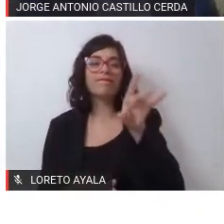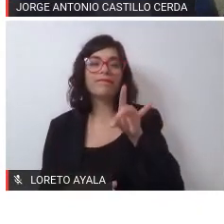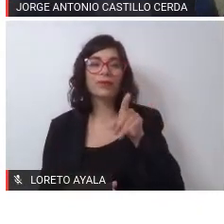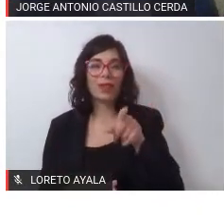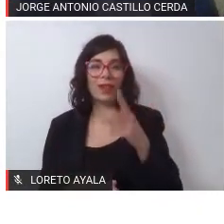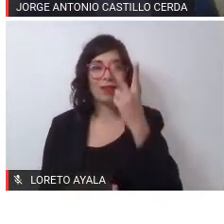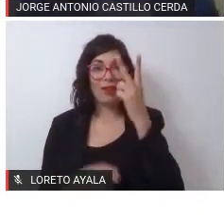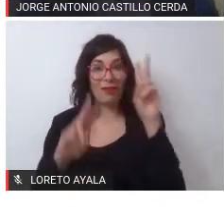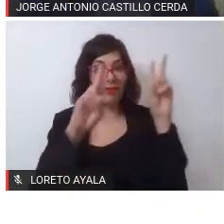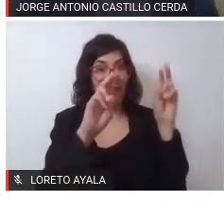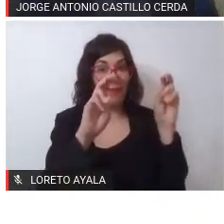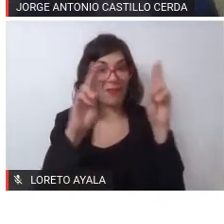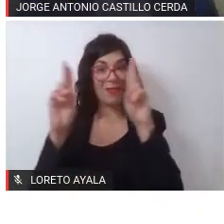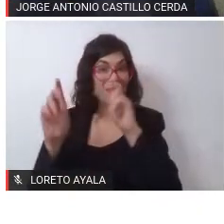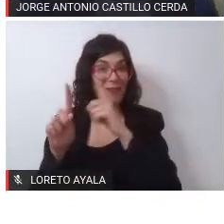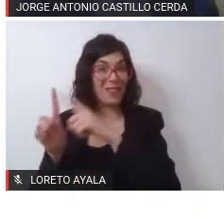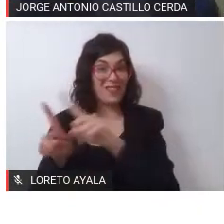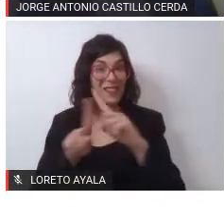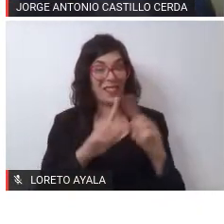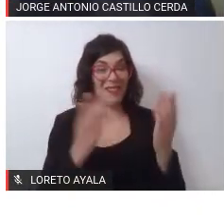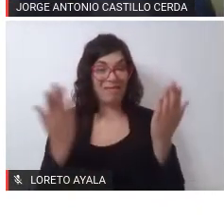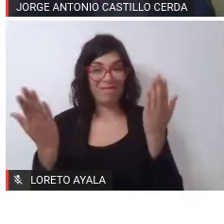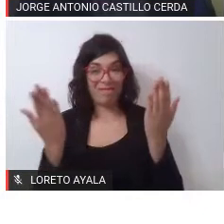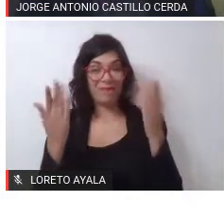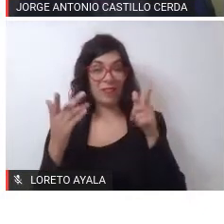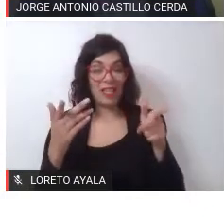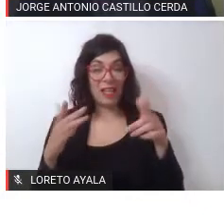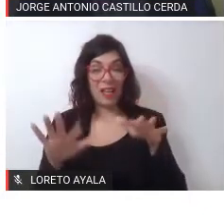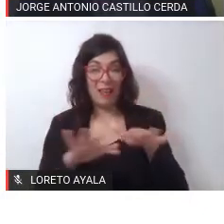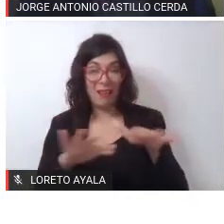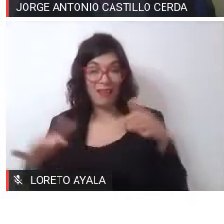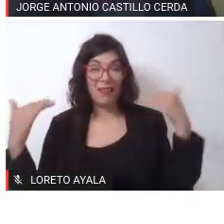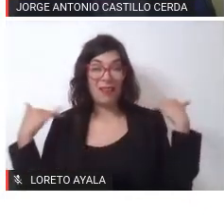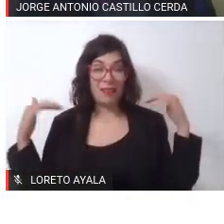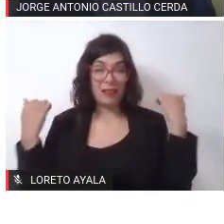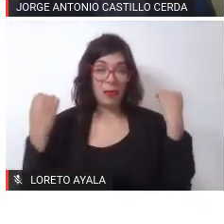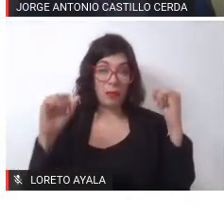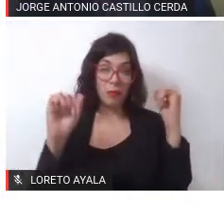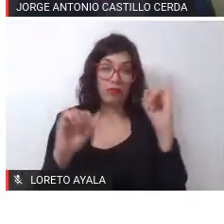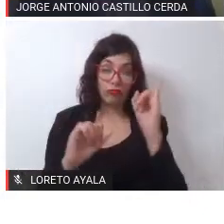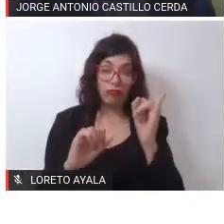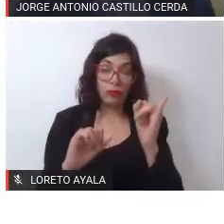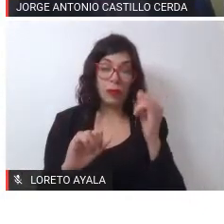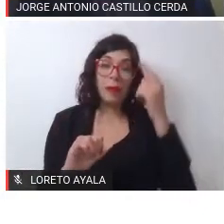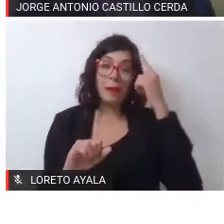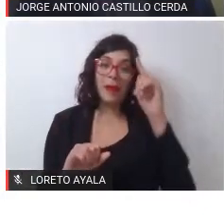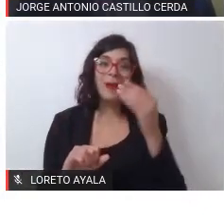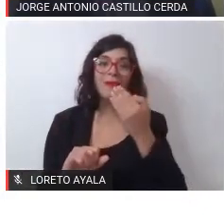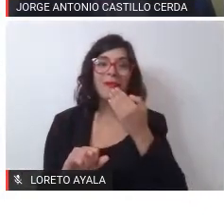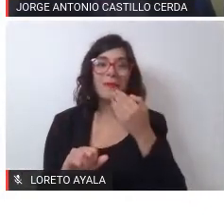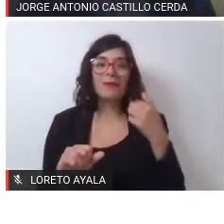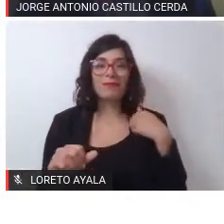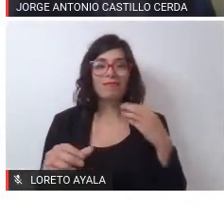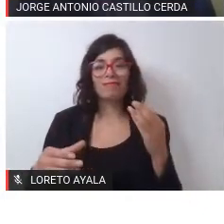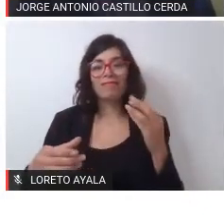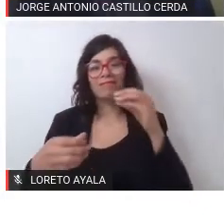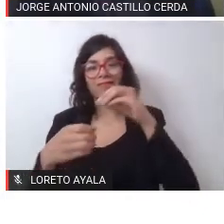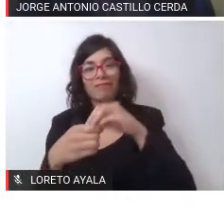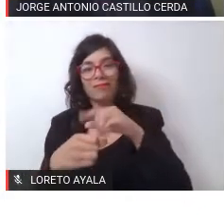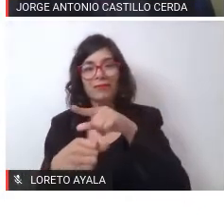temas, a la actividad física por un lado, pero también me incluye en el contexto de